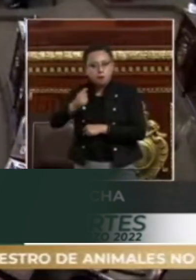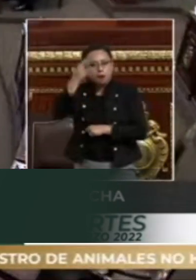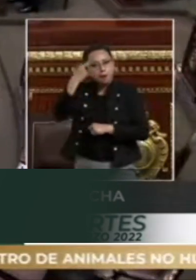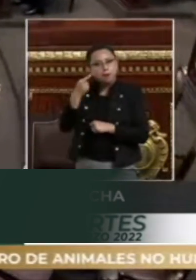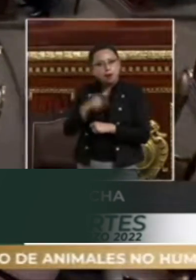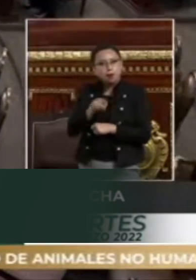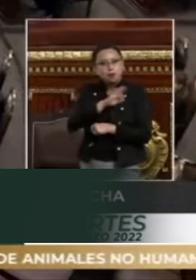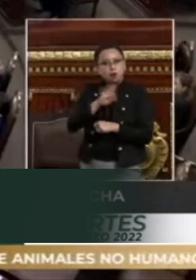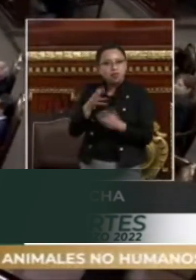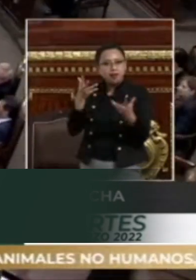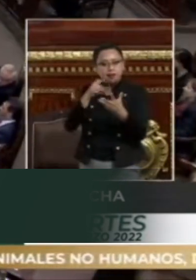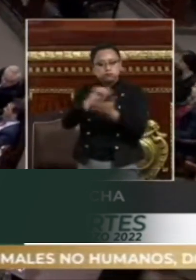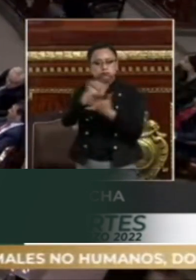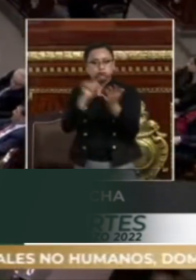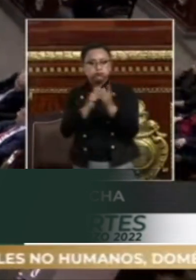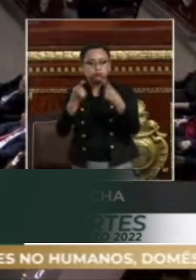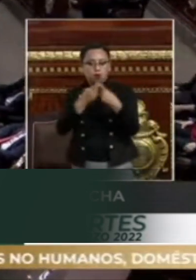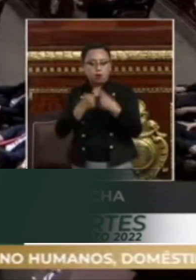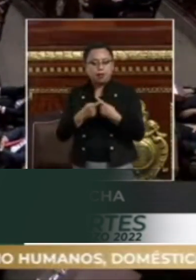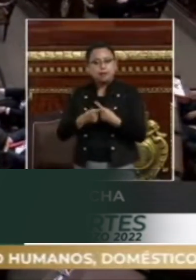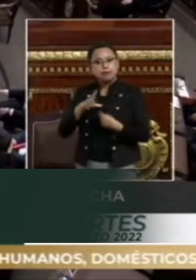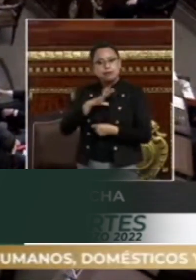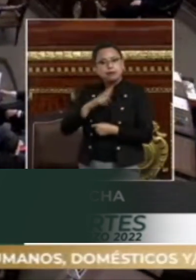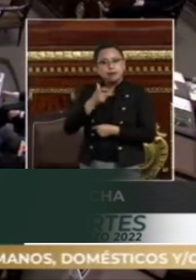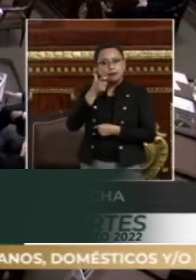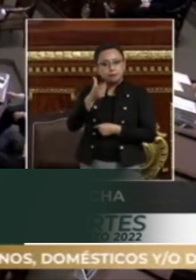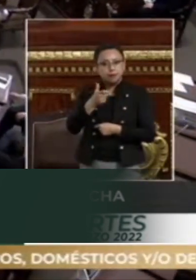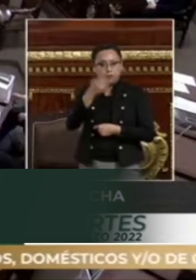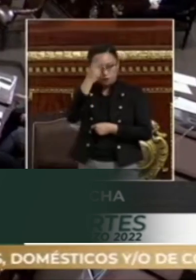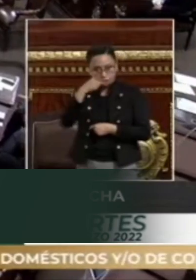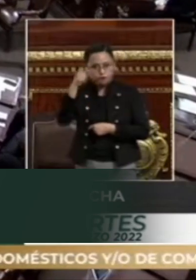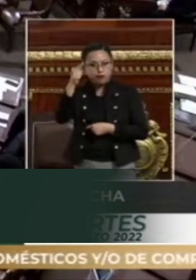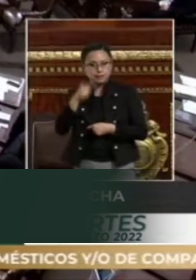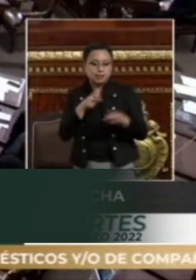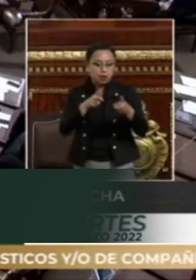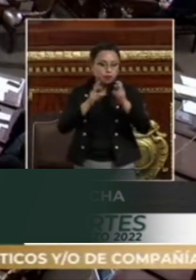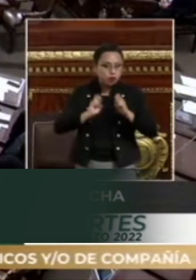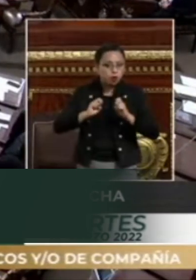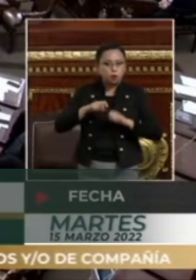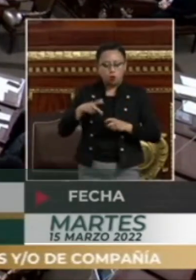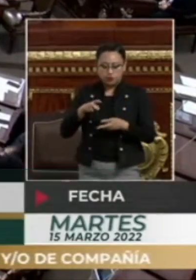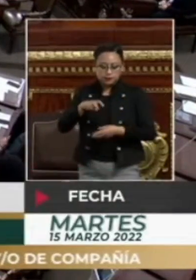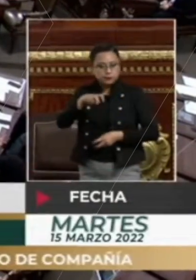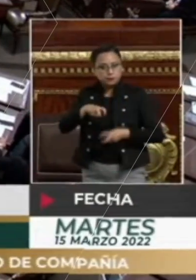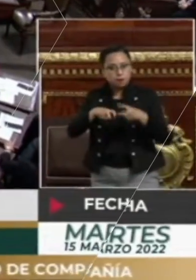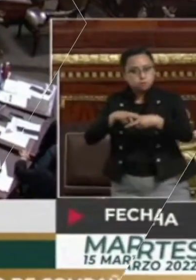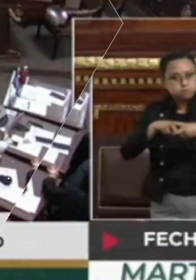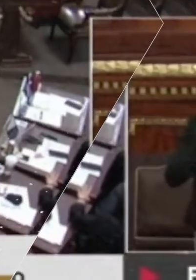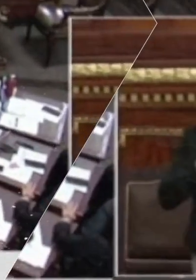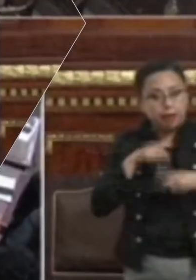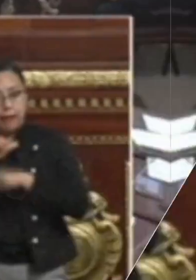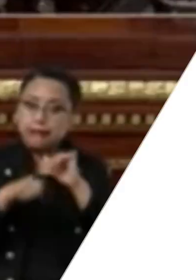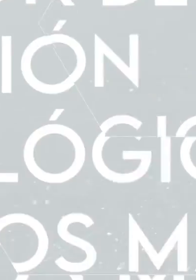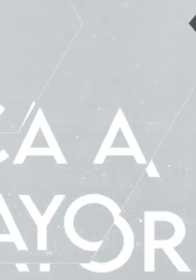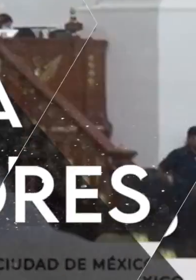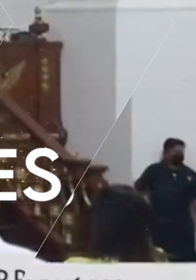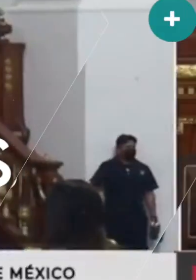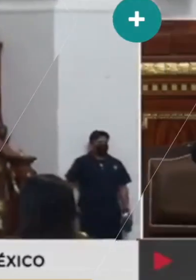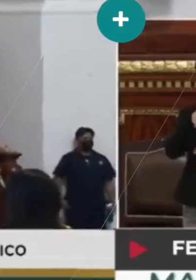estas conductas sepa que habrá consecuencias serias, dejando de ser un delito de bajo riesgo para los delincuentes.